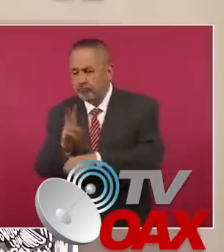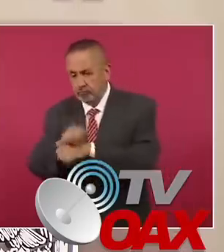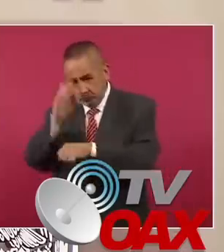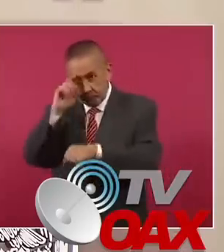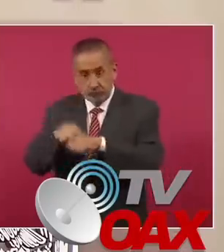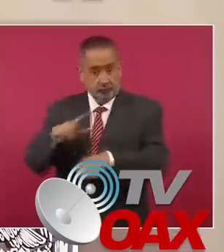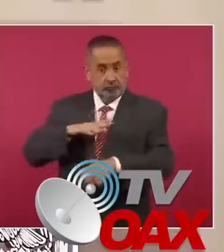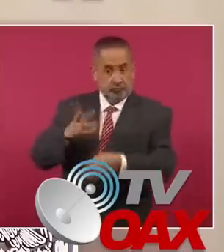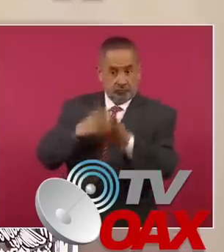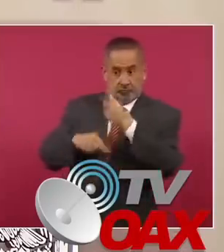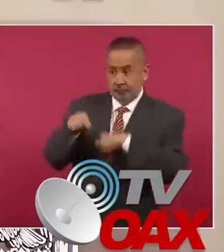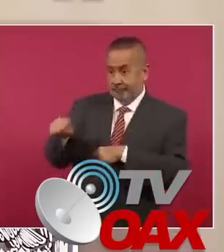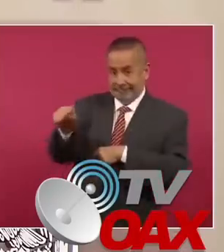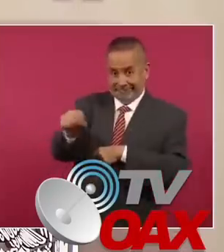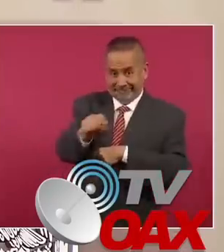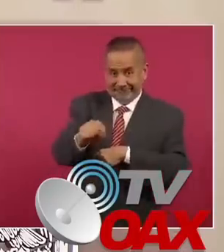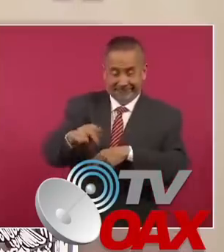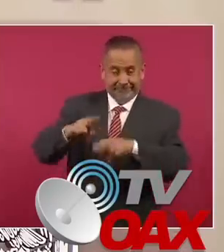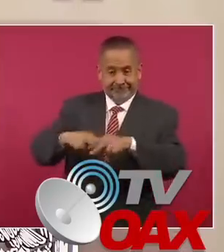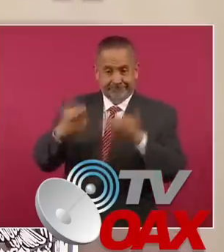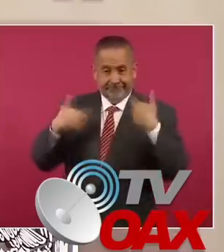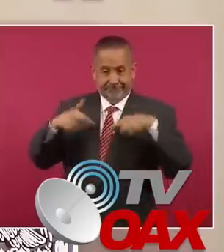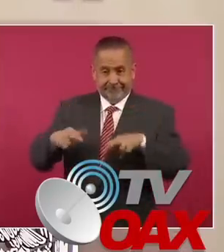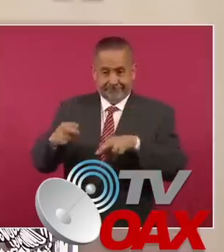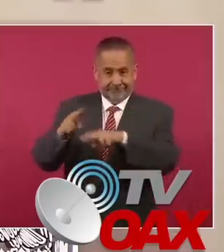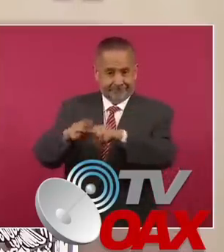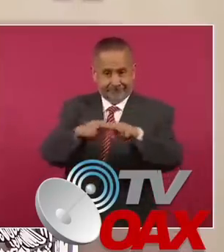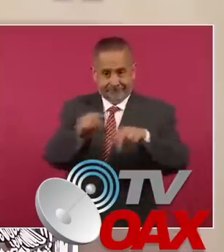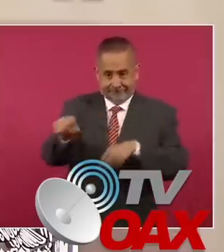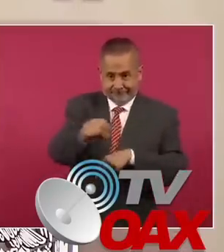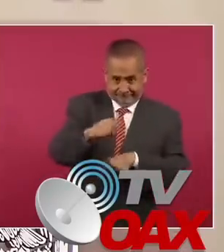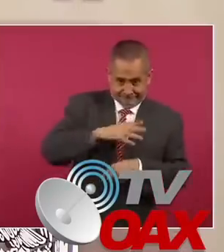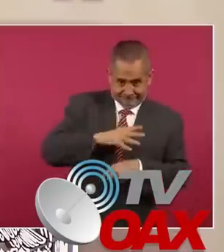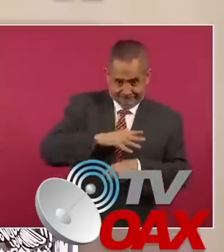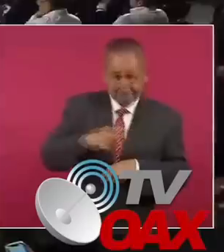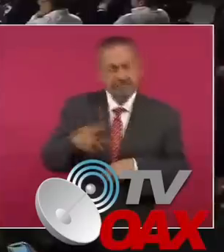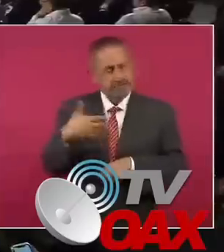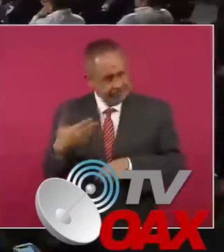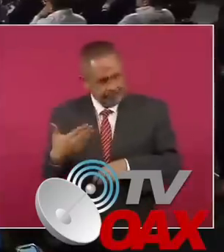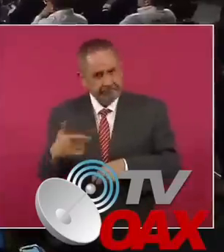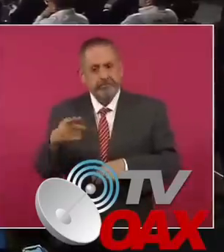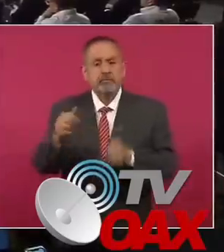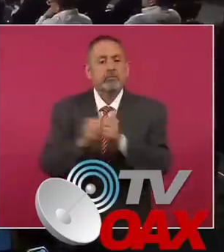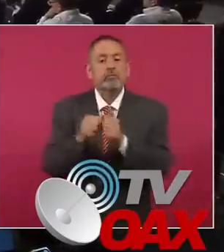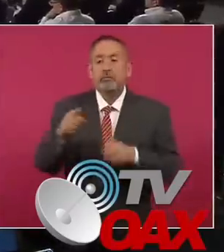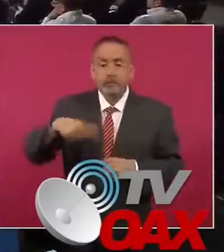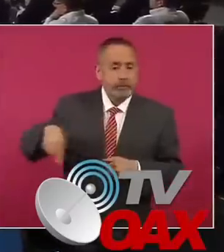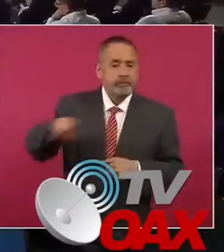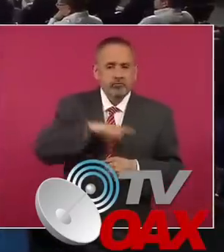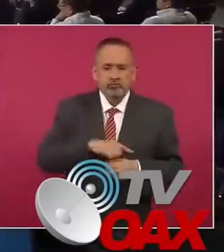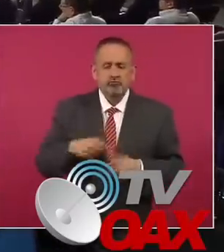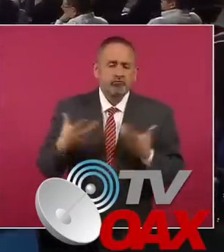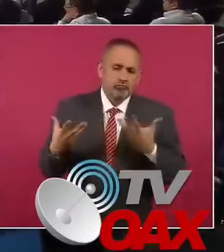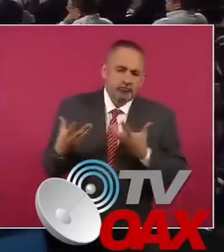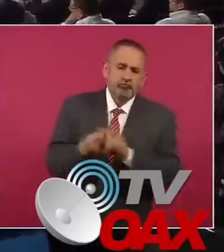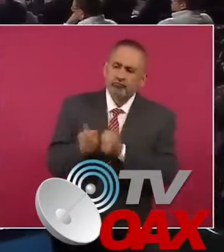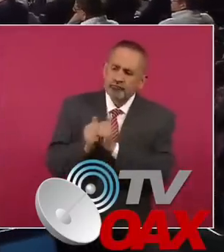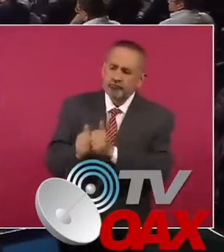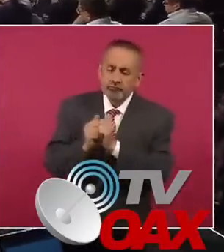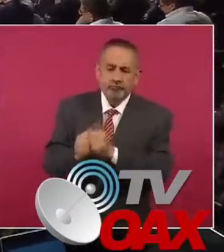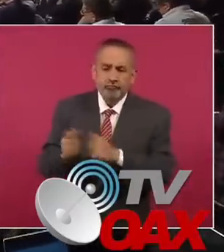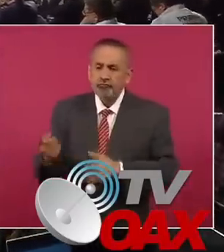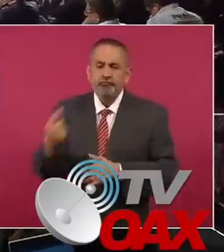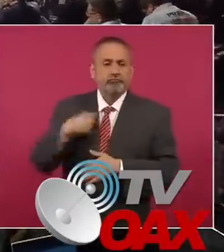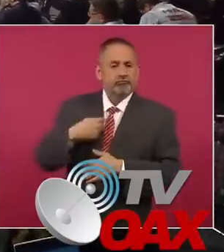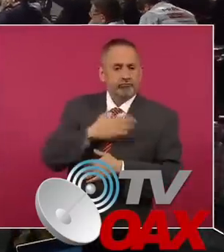y representado. Desde el inicio de esta administración nos